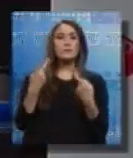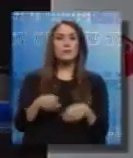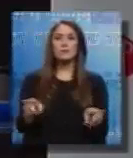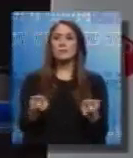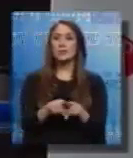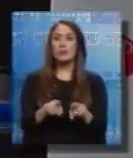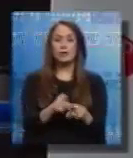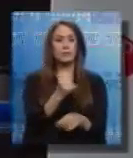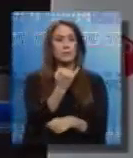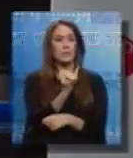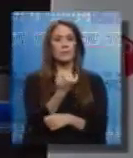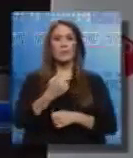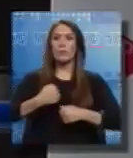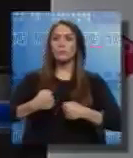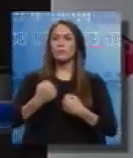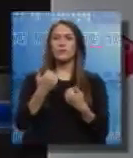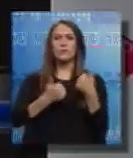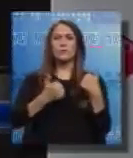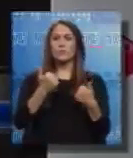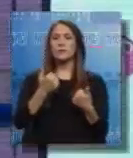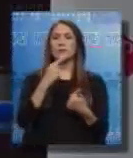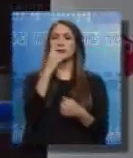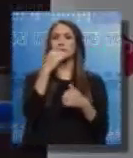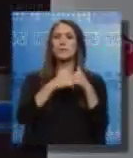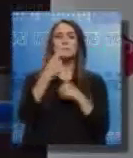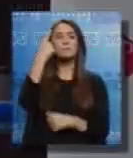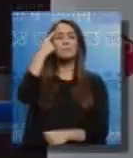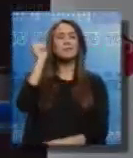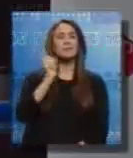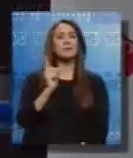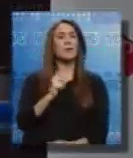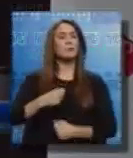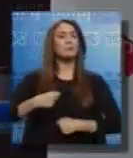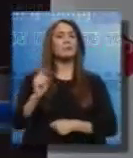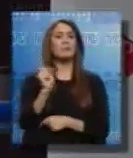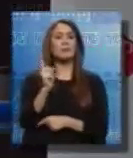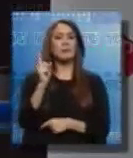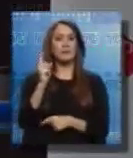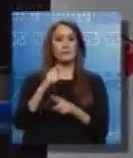en esta etapa de vida, que no era una problemática común hace tan solo 10 años.